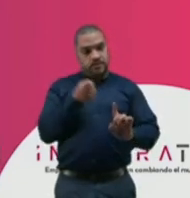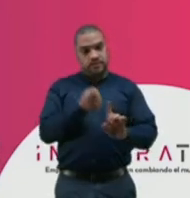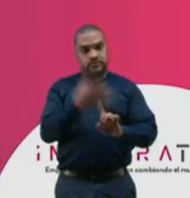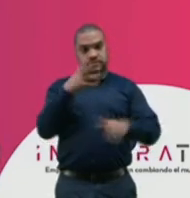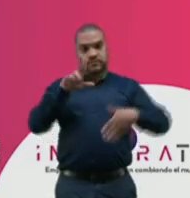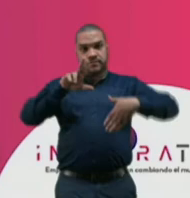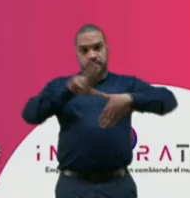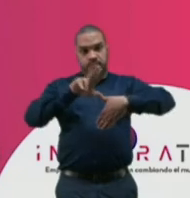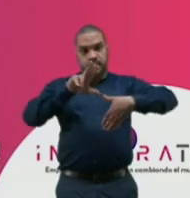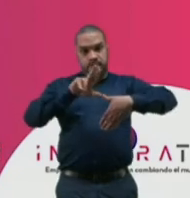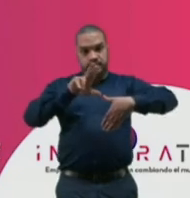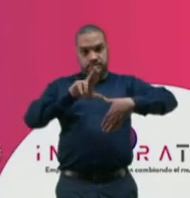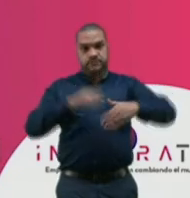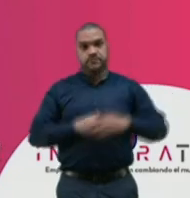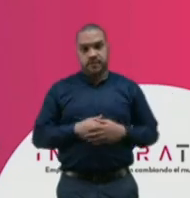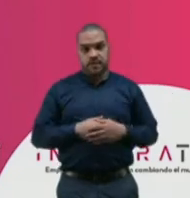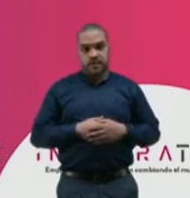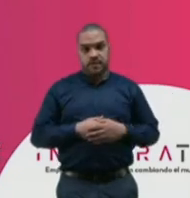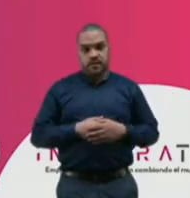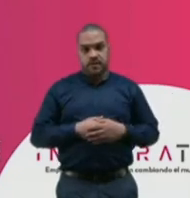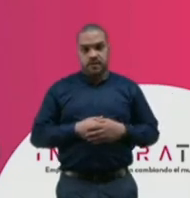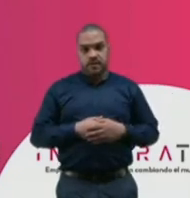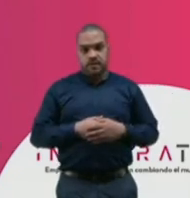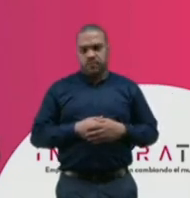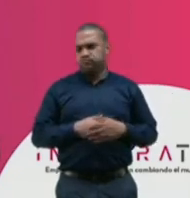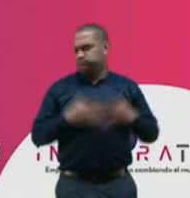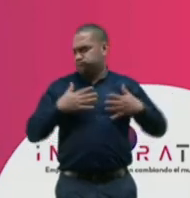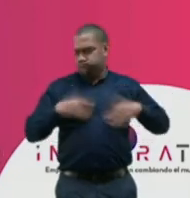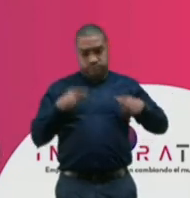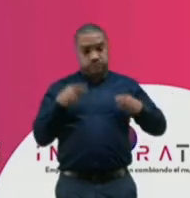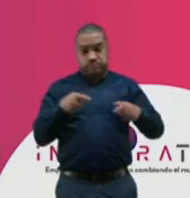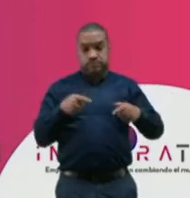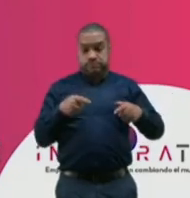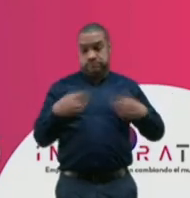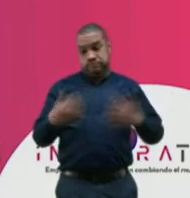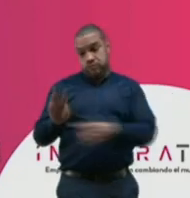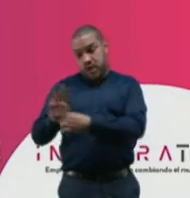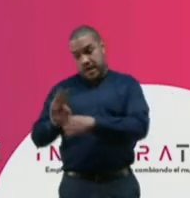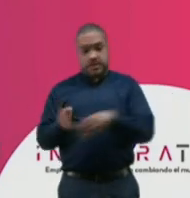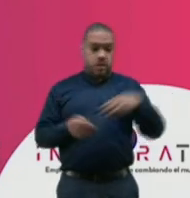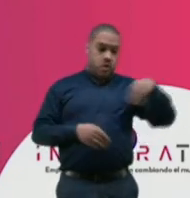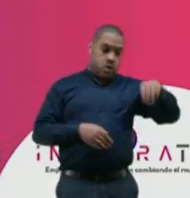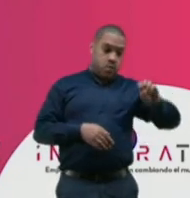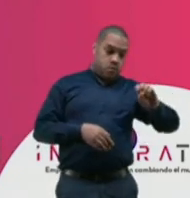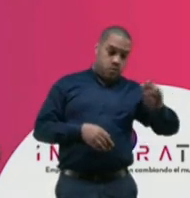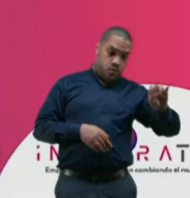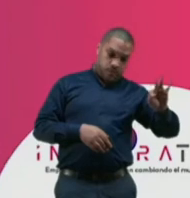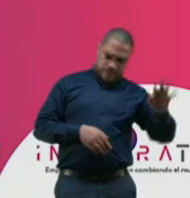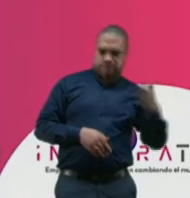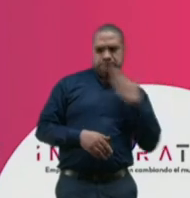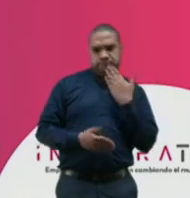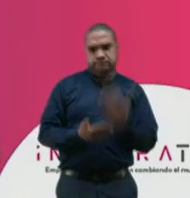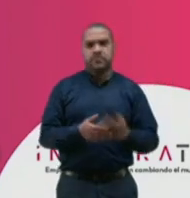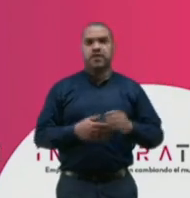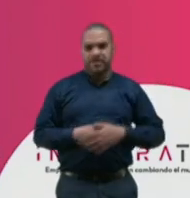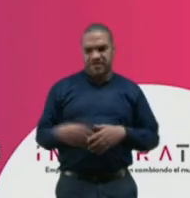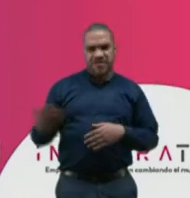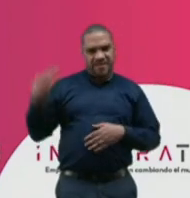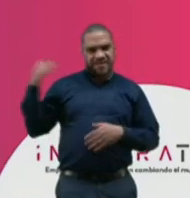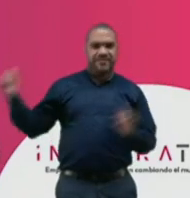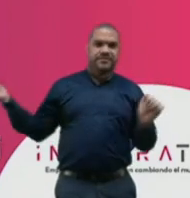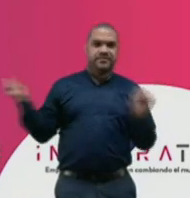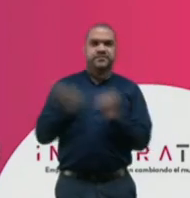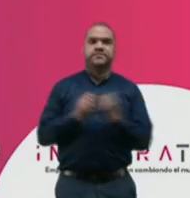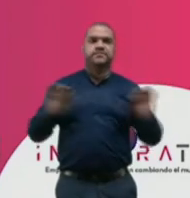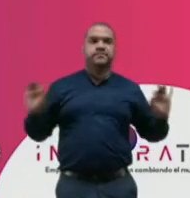más que cualquier persona ha impactado a tanta gente, y yo tengo la fortuna de haber compartido contigo. Quiero compartirte